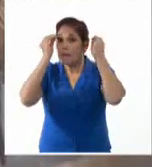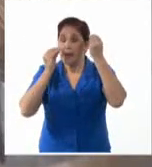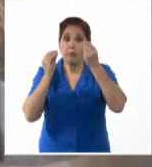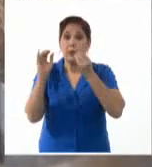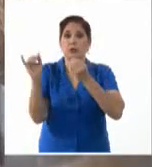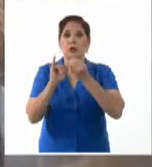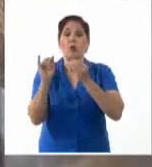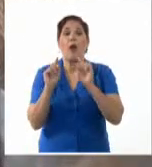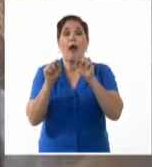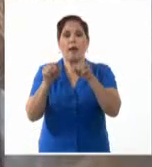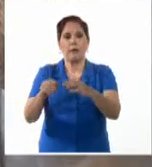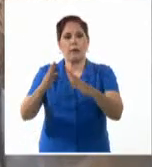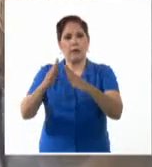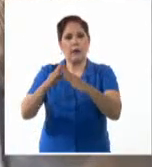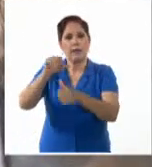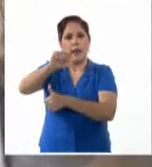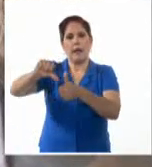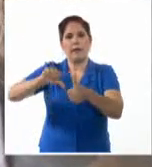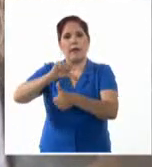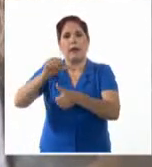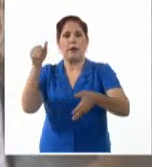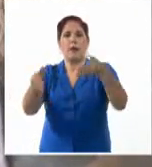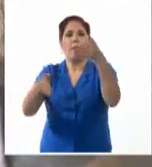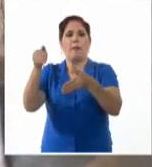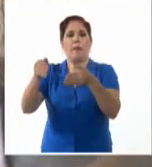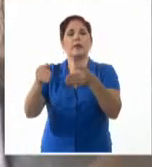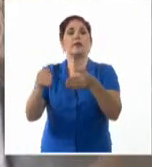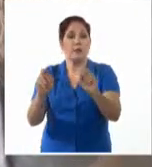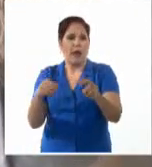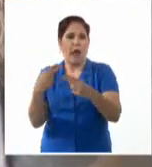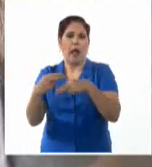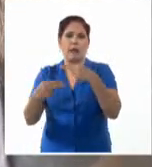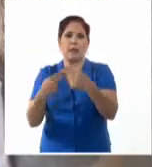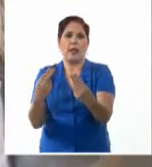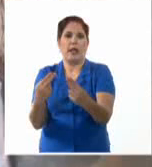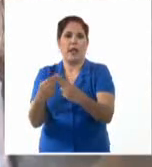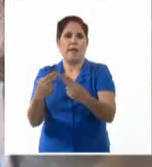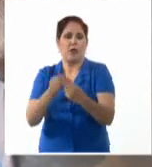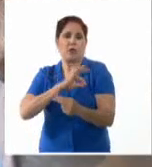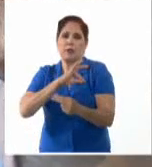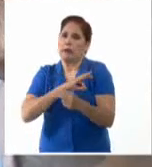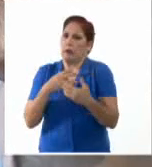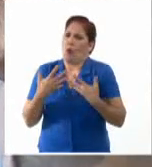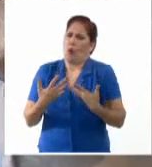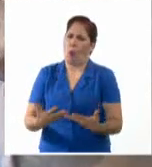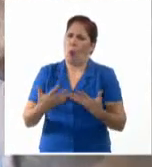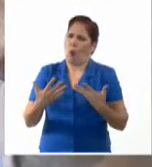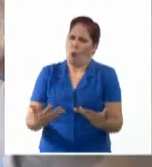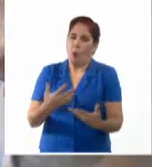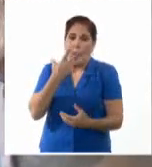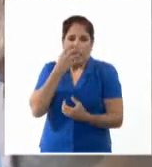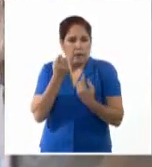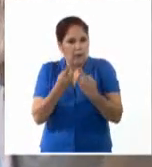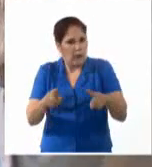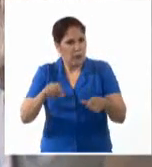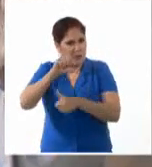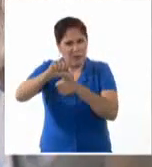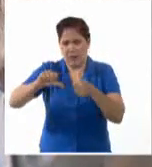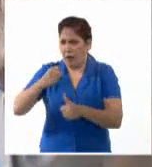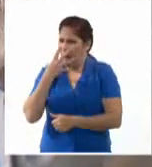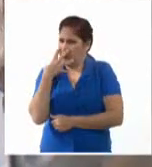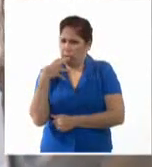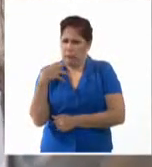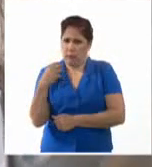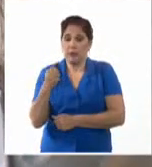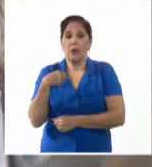mejor que esta Casa del Caribe para uno, primeramente, sentirse a gusto hablando de la música que a uno le interesa, y